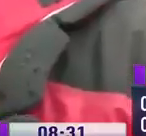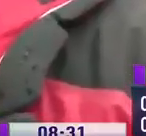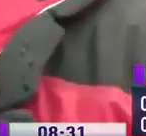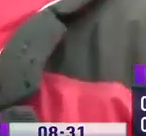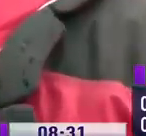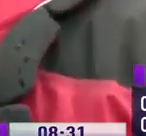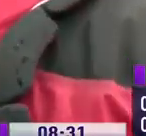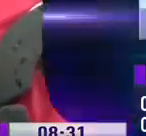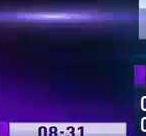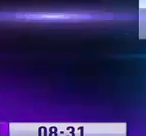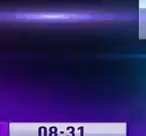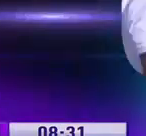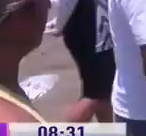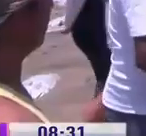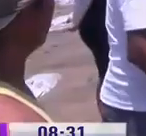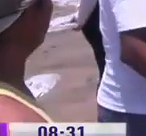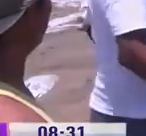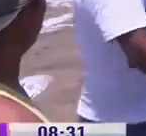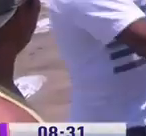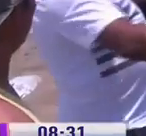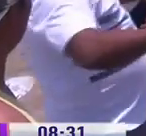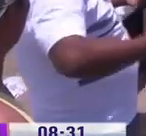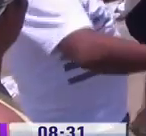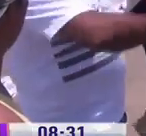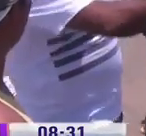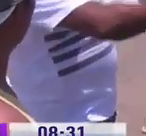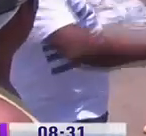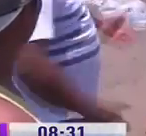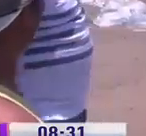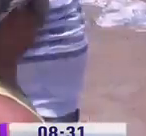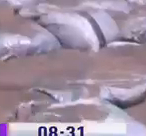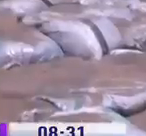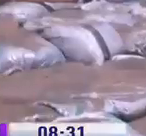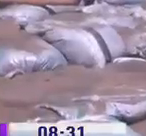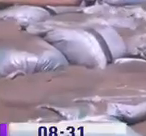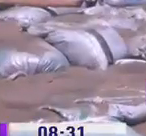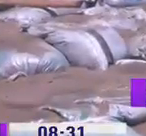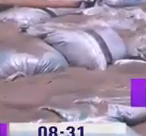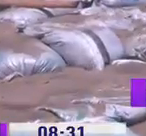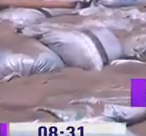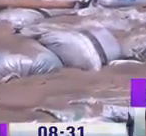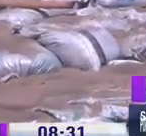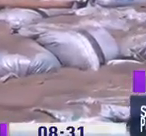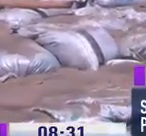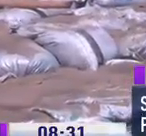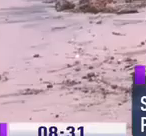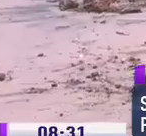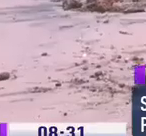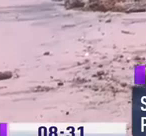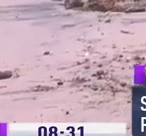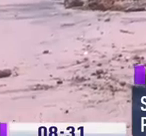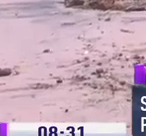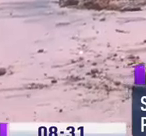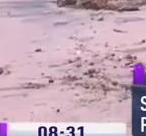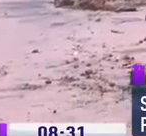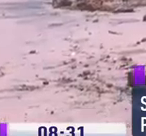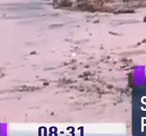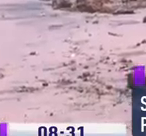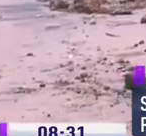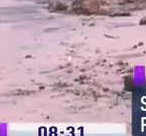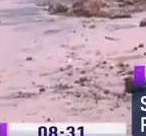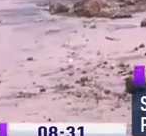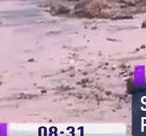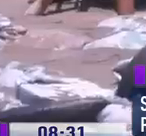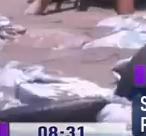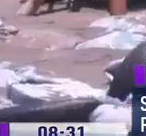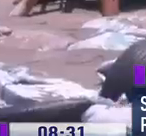Y vamos a también a mirar que muchas cabañas turísticas fueron arrasadas por la fuerza del mar. Esto pasó en la comuna Libertador